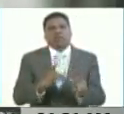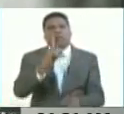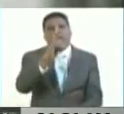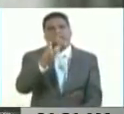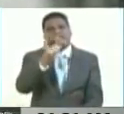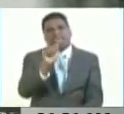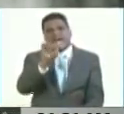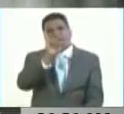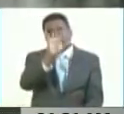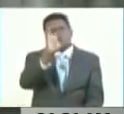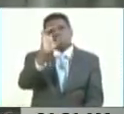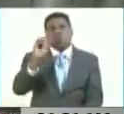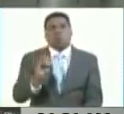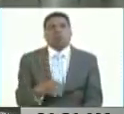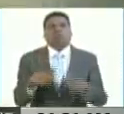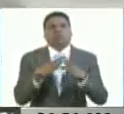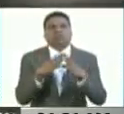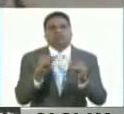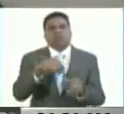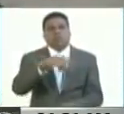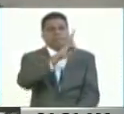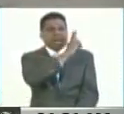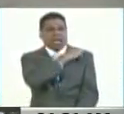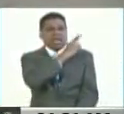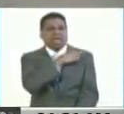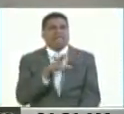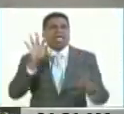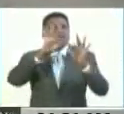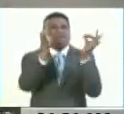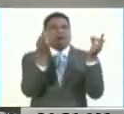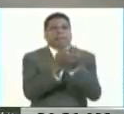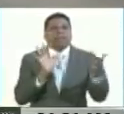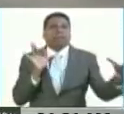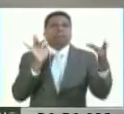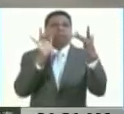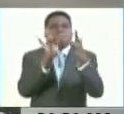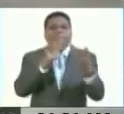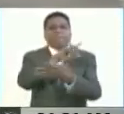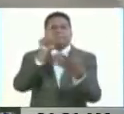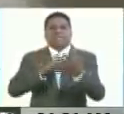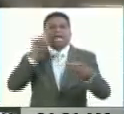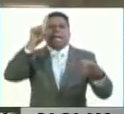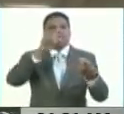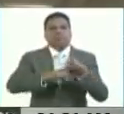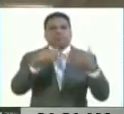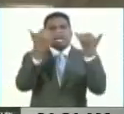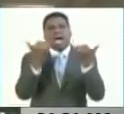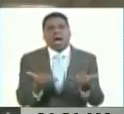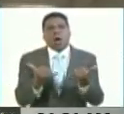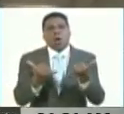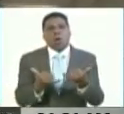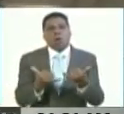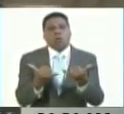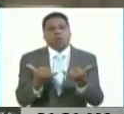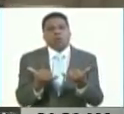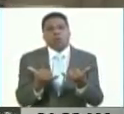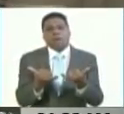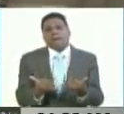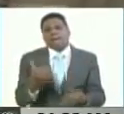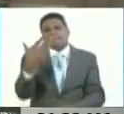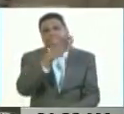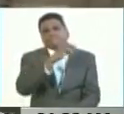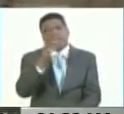grupo empresarial De Agostino, familia directa de Diana De Agostino, esposa del actual presidente de la Asamblea Nacional,